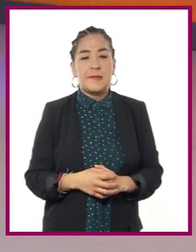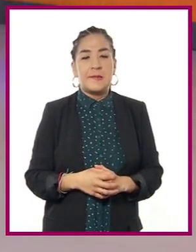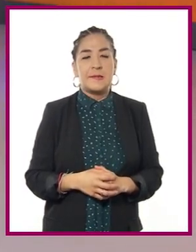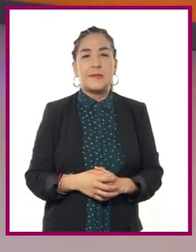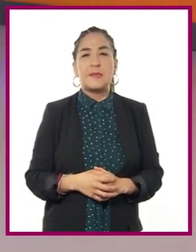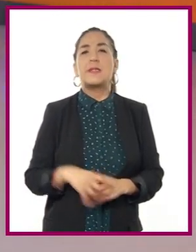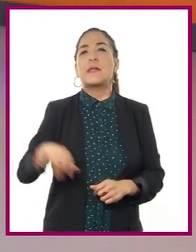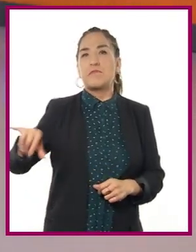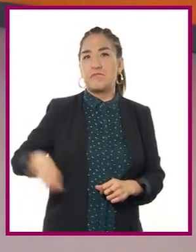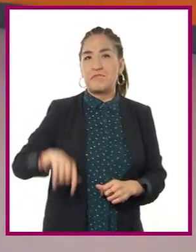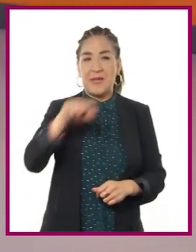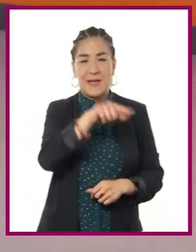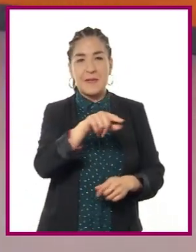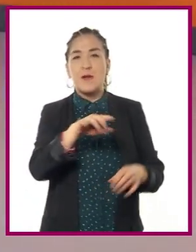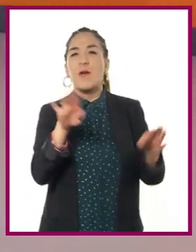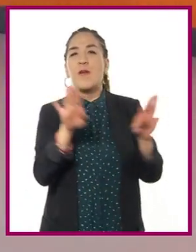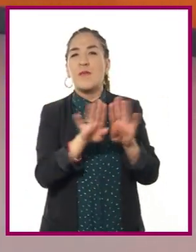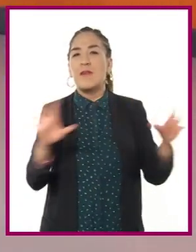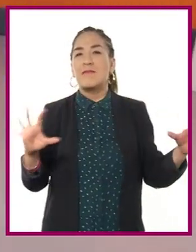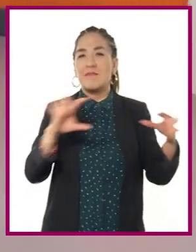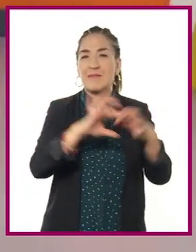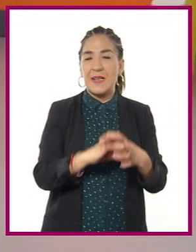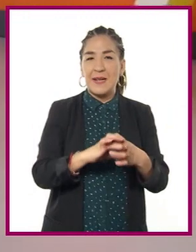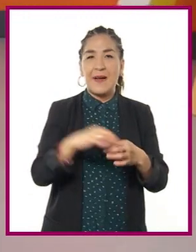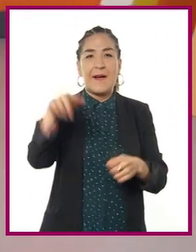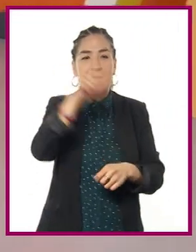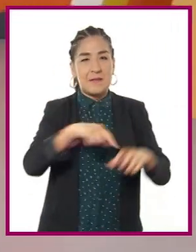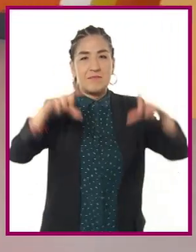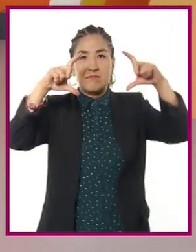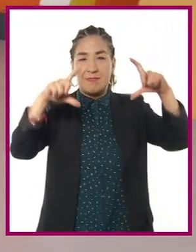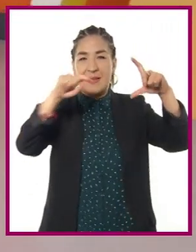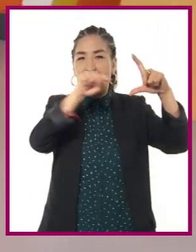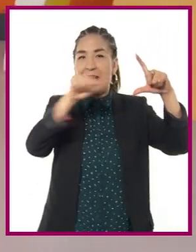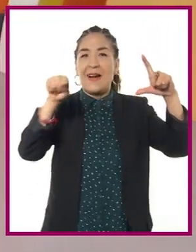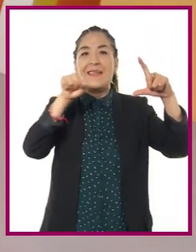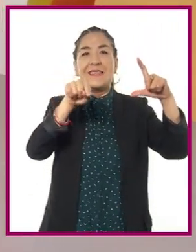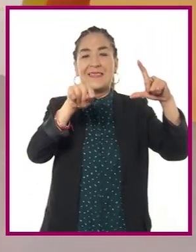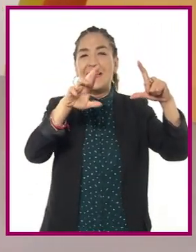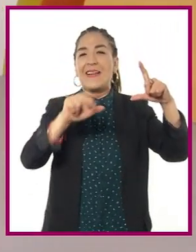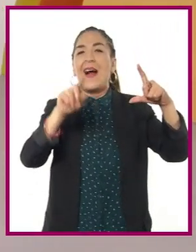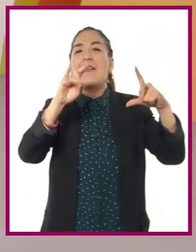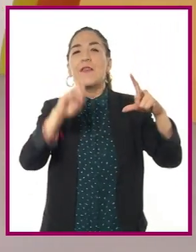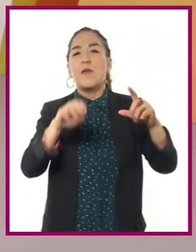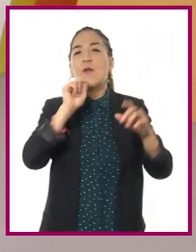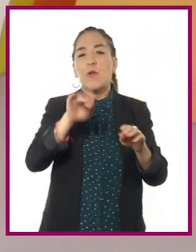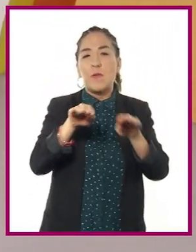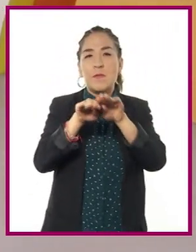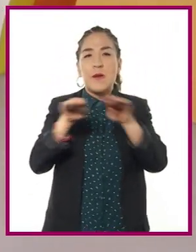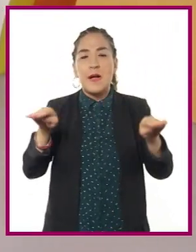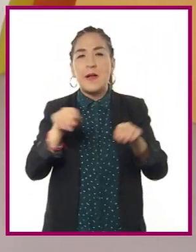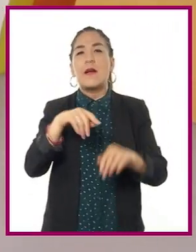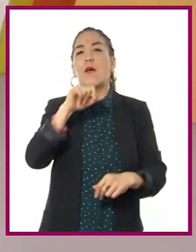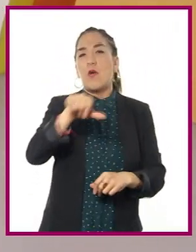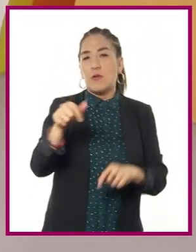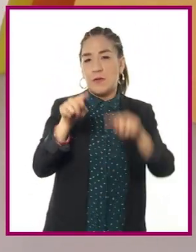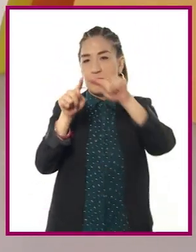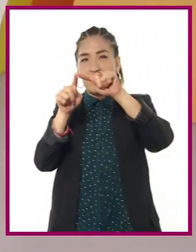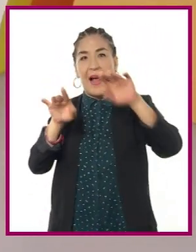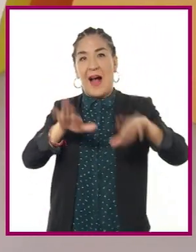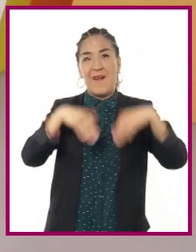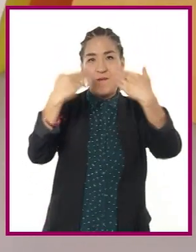Interesante la relación entre el radio de la circunferencia y una recta tangente a